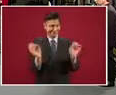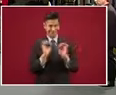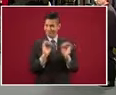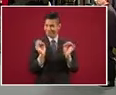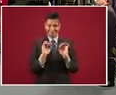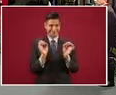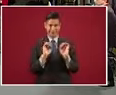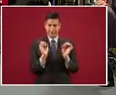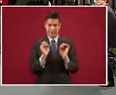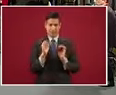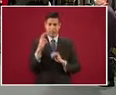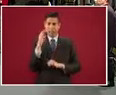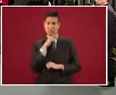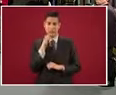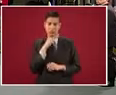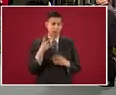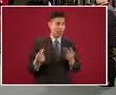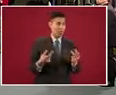para no tener prisa.